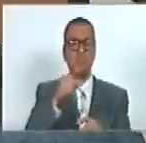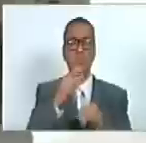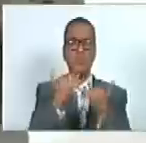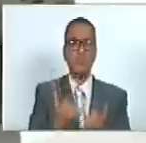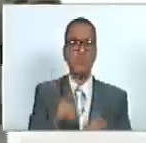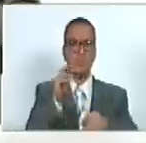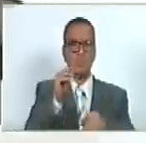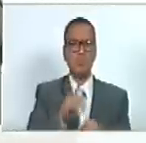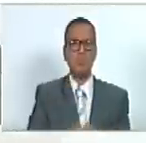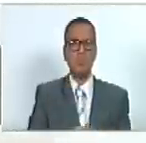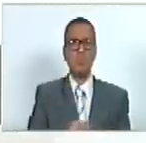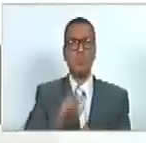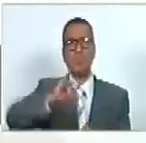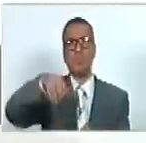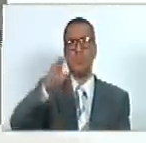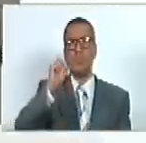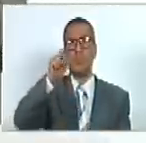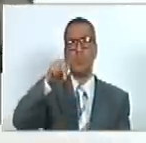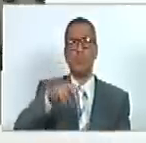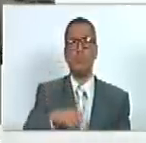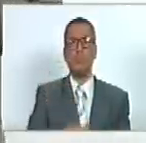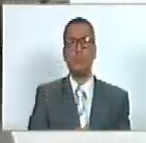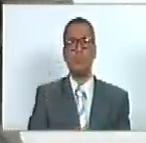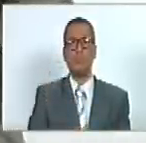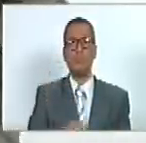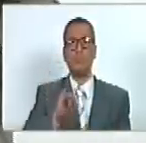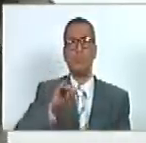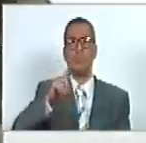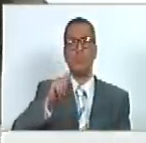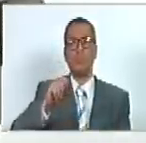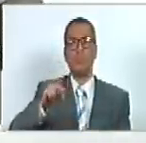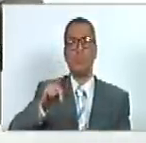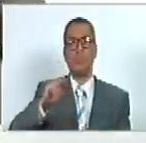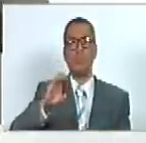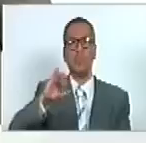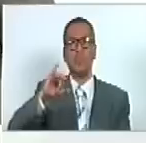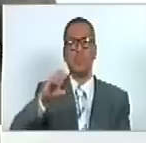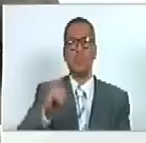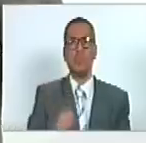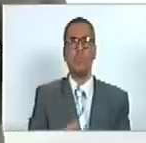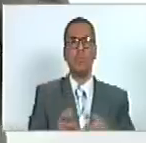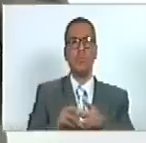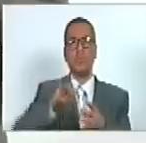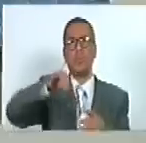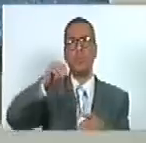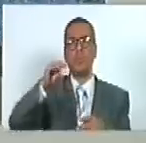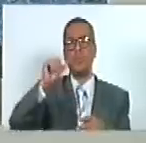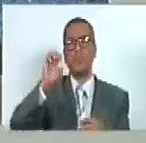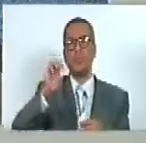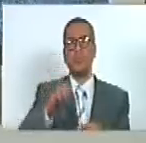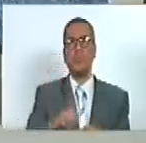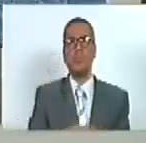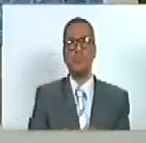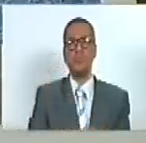Este señor se llama Juan Ignacio Hernández, José Ignacio Hernández,